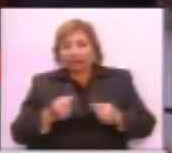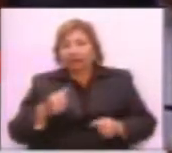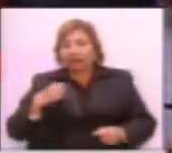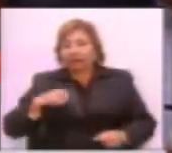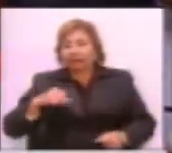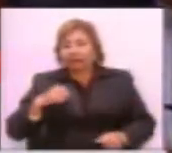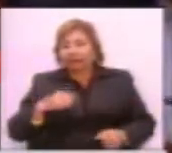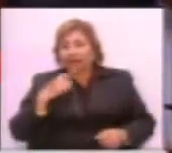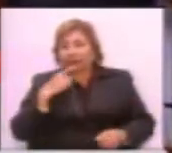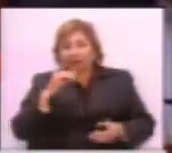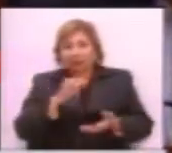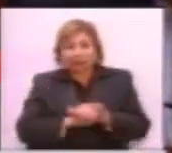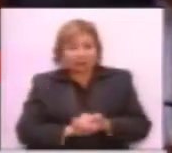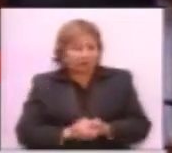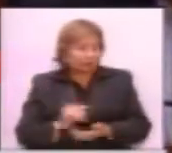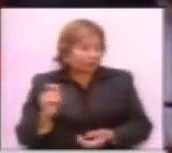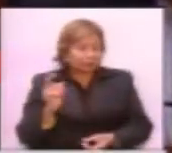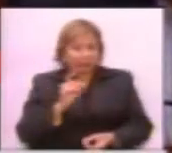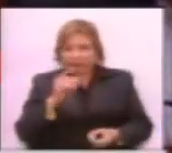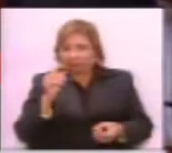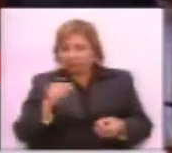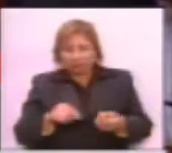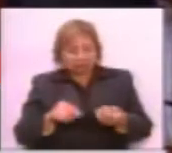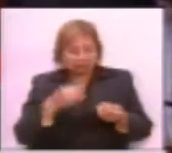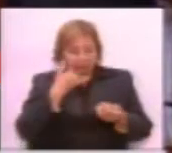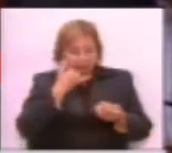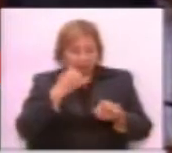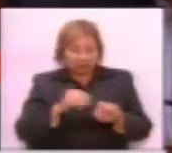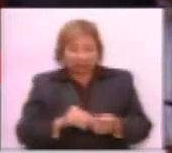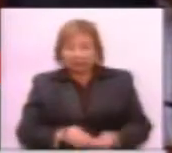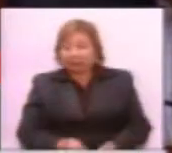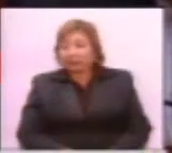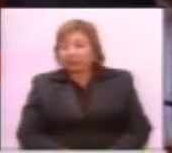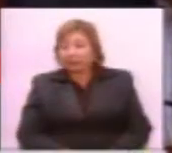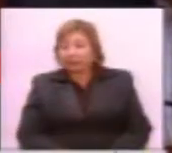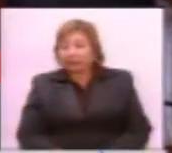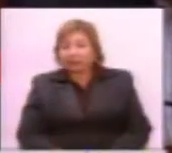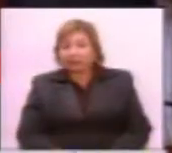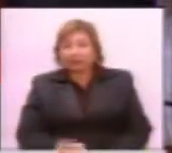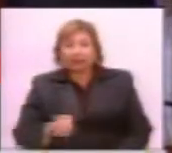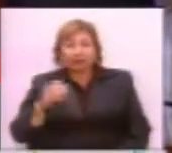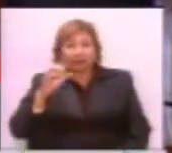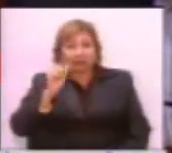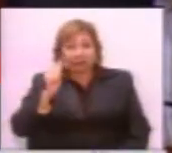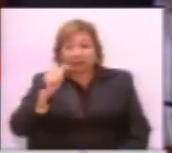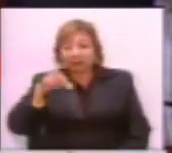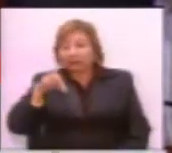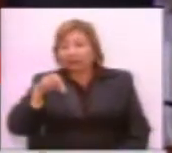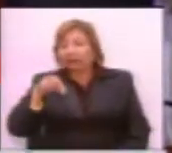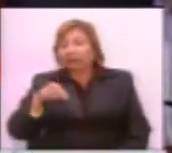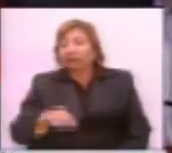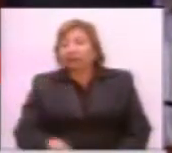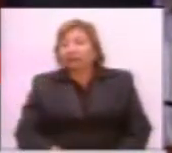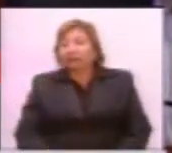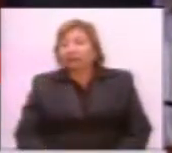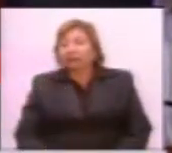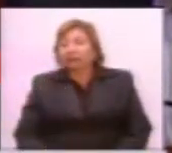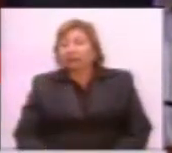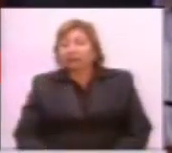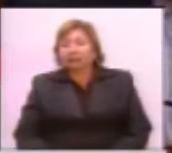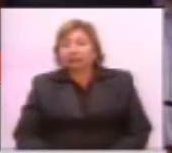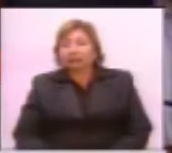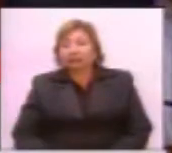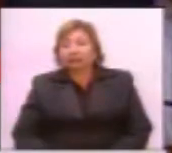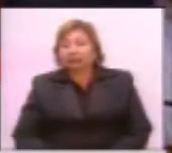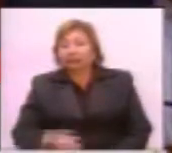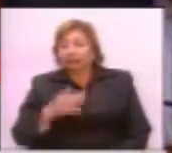el Perú. Eso no está ocurriendo. Acción Popular, como bien se ha dicho, mi